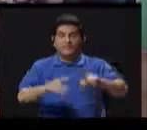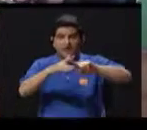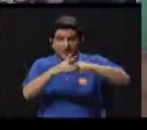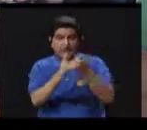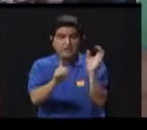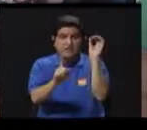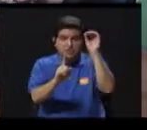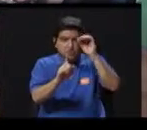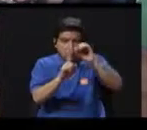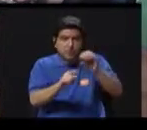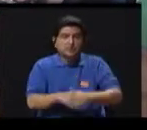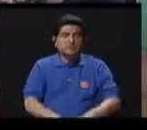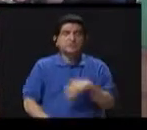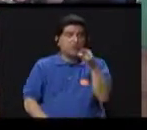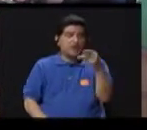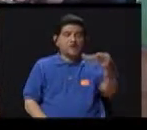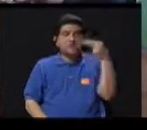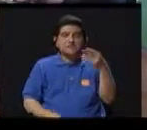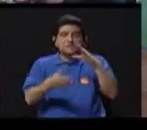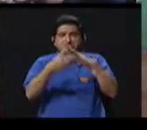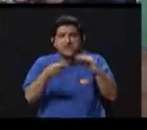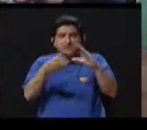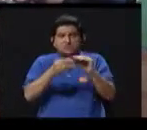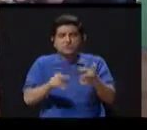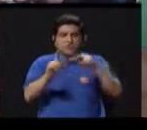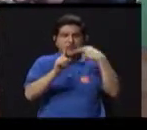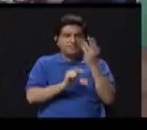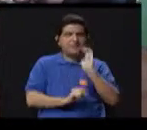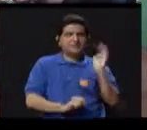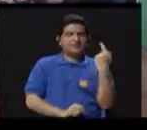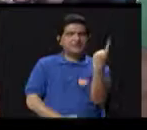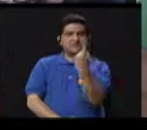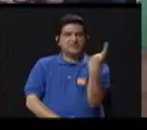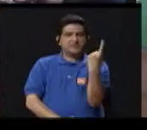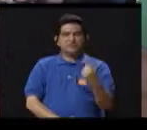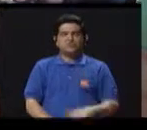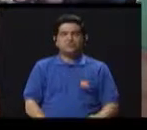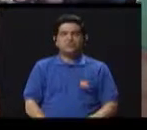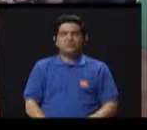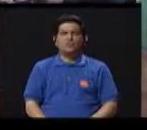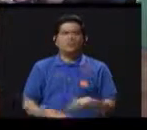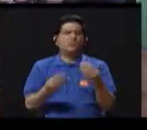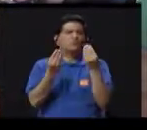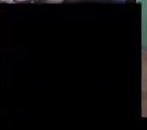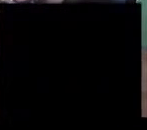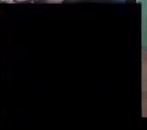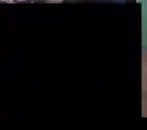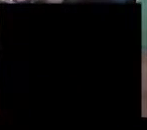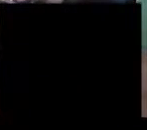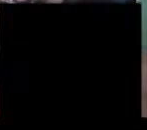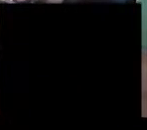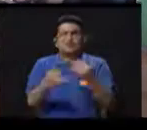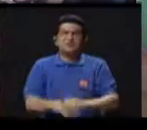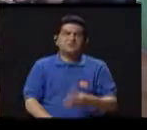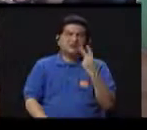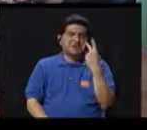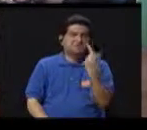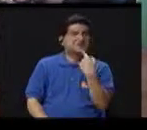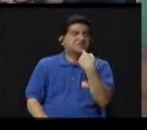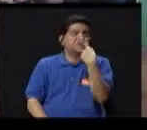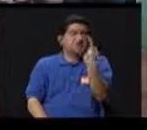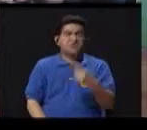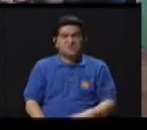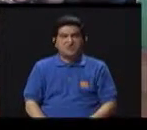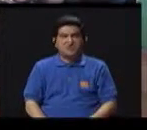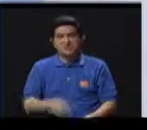Desde el inicio el objetivo era contar la historia solo desde la perspectiva de los niños, porque pues hay mucho trabajo donde se ve lo que